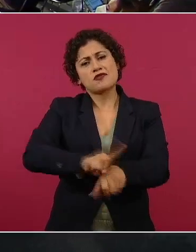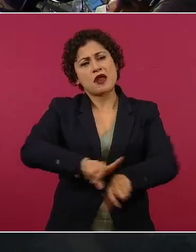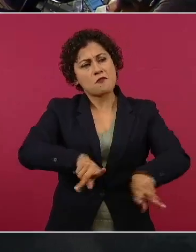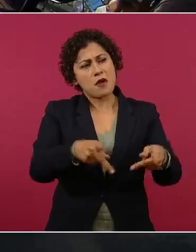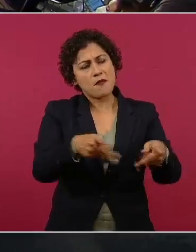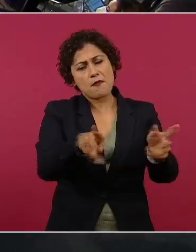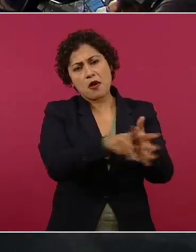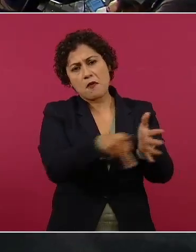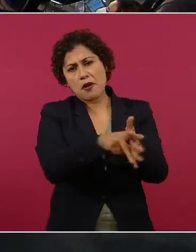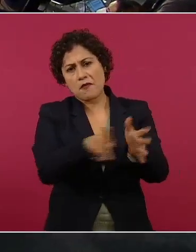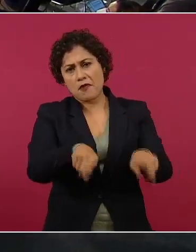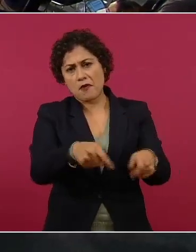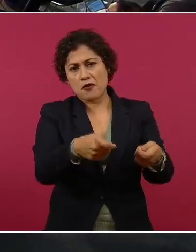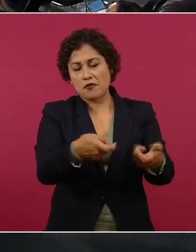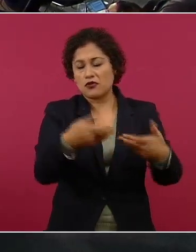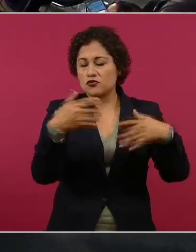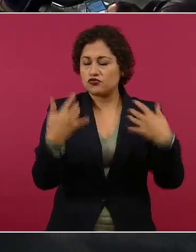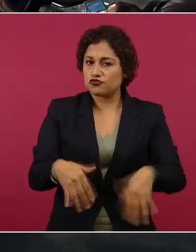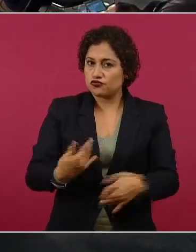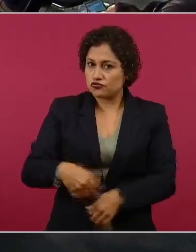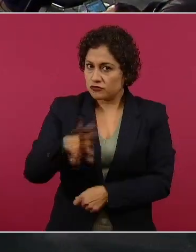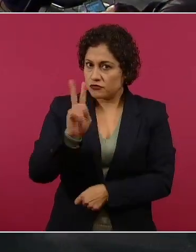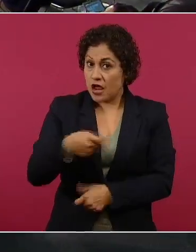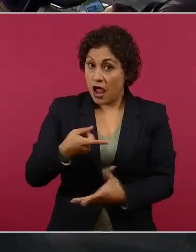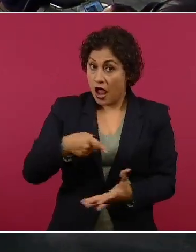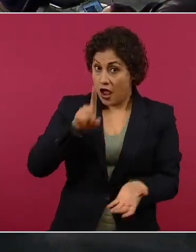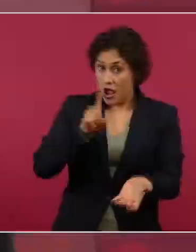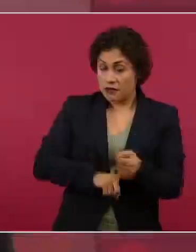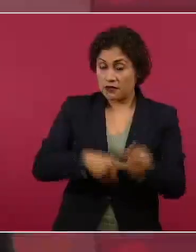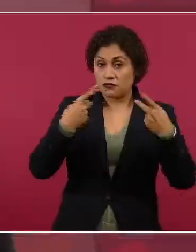Y de escritores